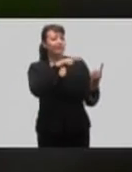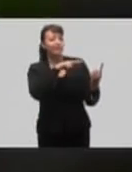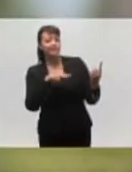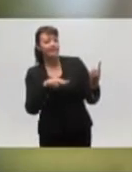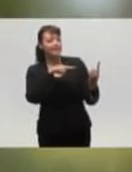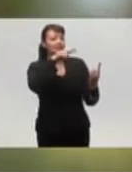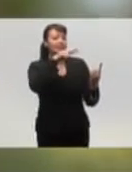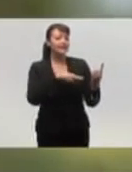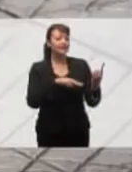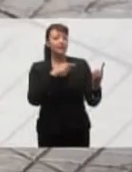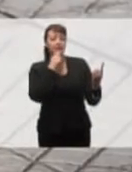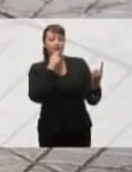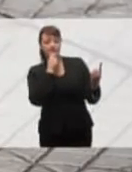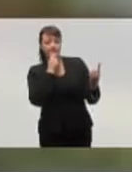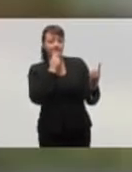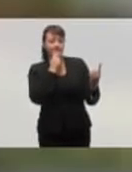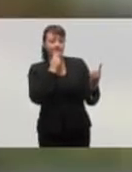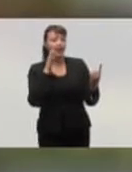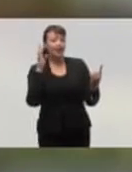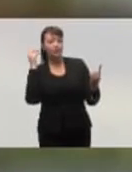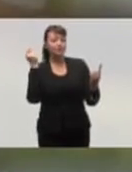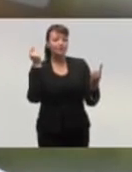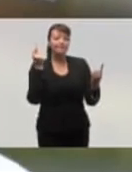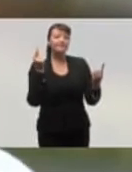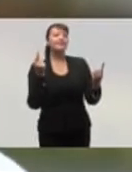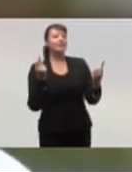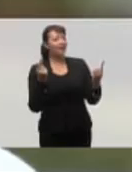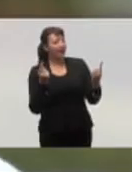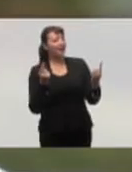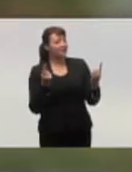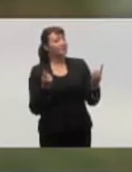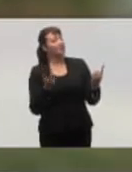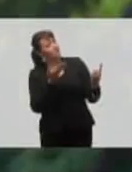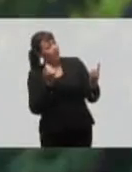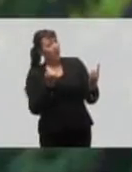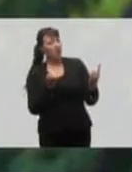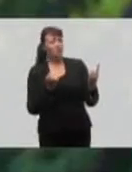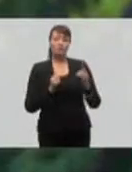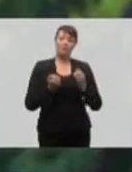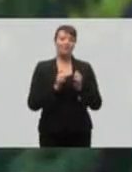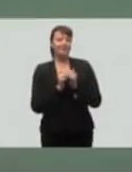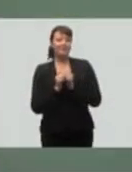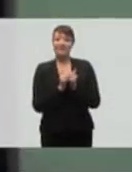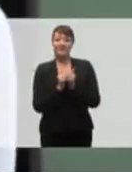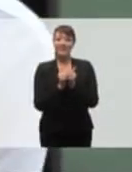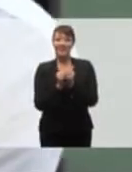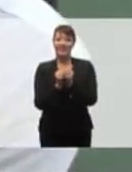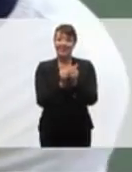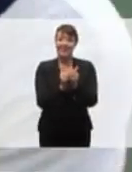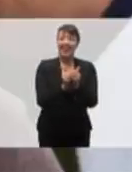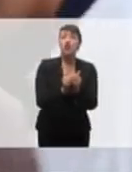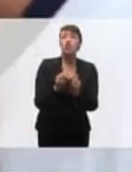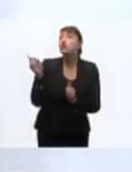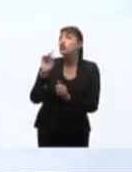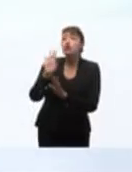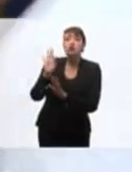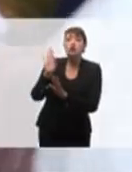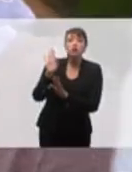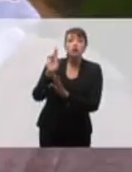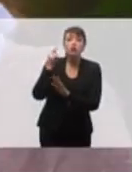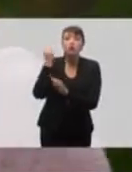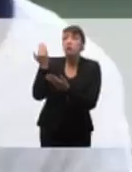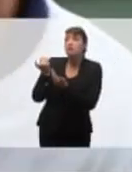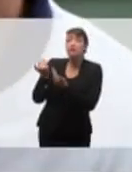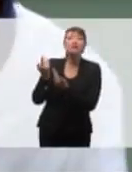alguien que quiere ser Superman o Superwoman, lo ayuda a cruzar y simplemente la persona estaba esperando a alguien y no se le preguntó antes.